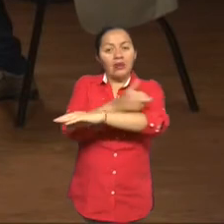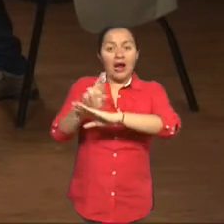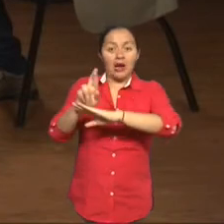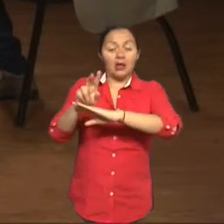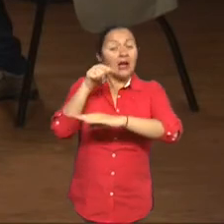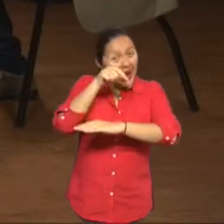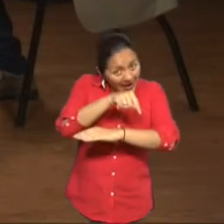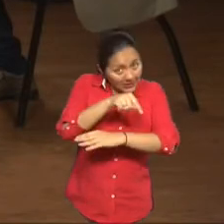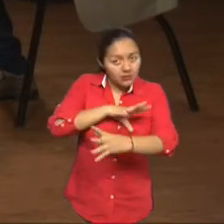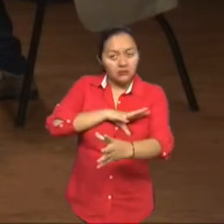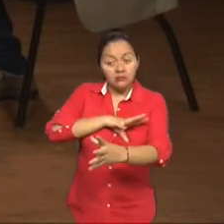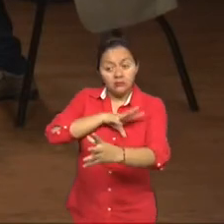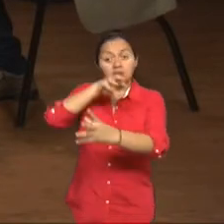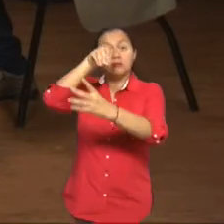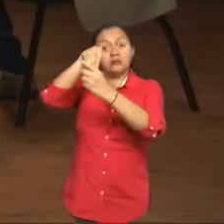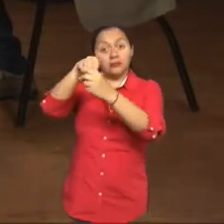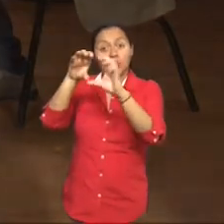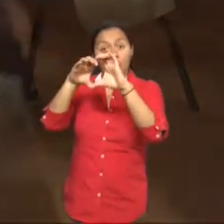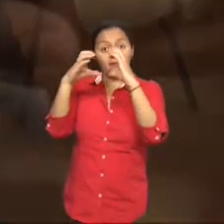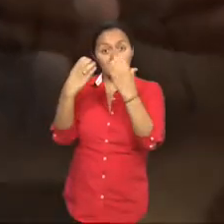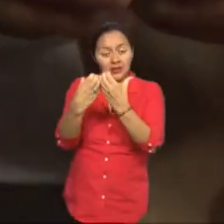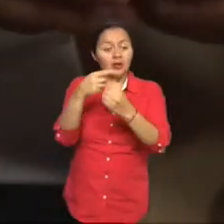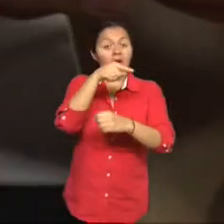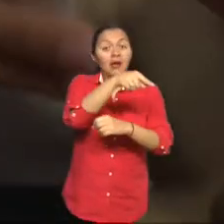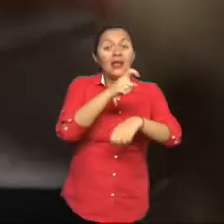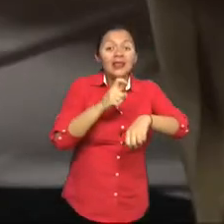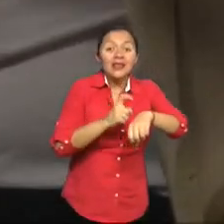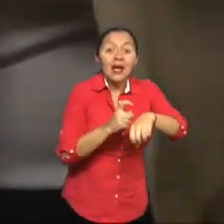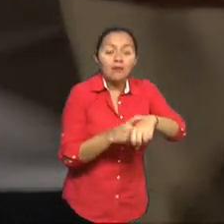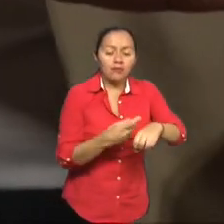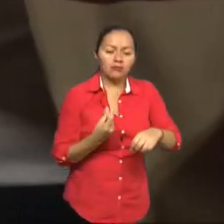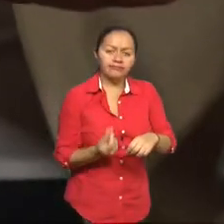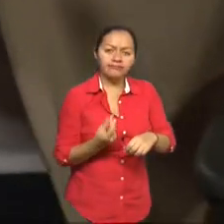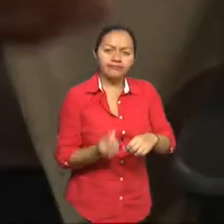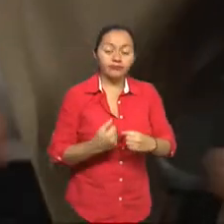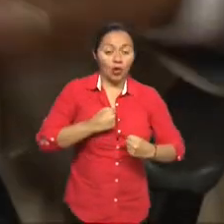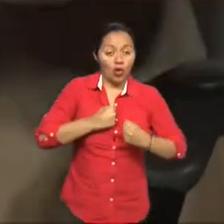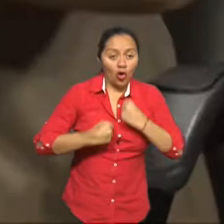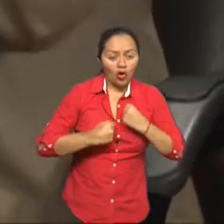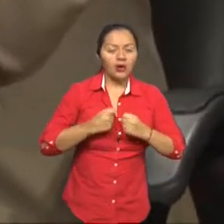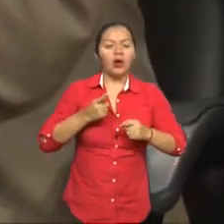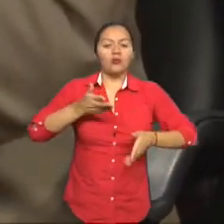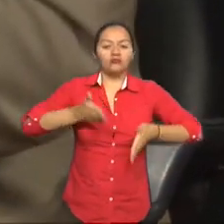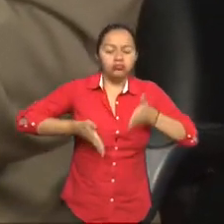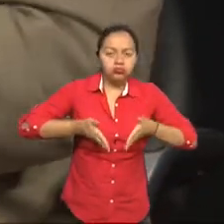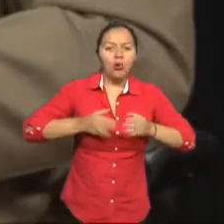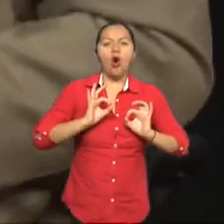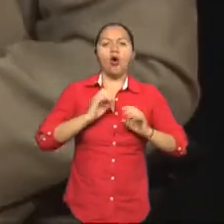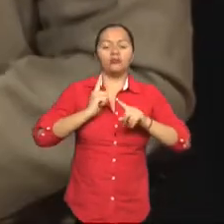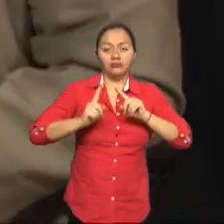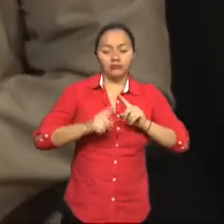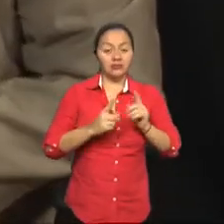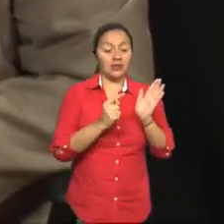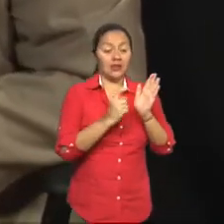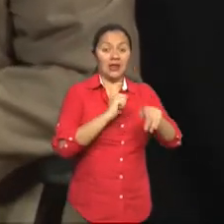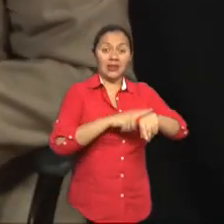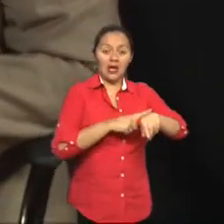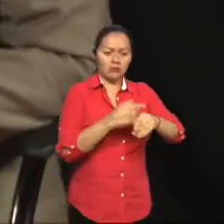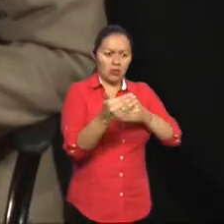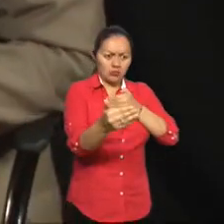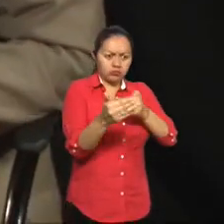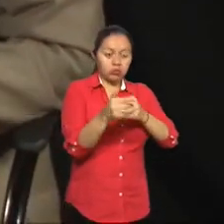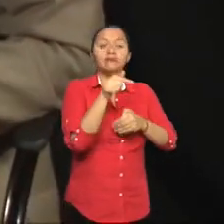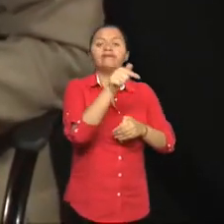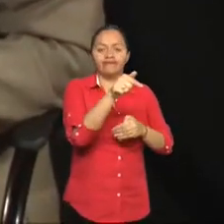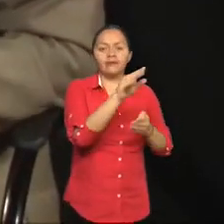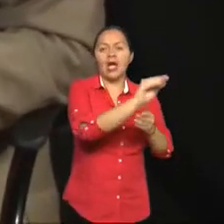meten una marca interesante a través de sus departamentos técnicos, ponen en consideración de la comisión